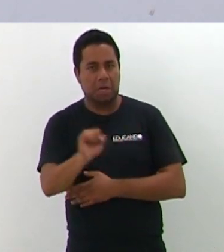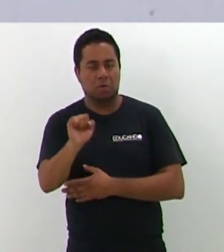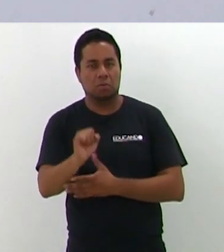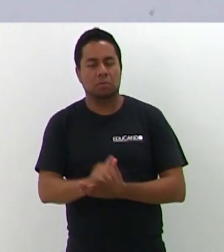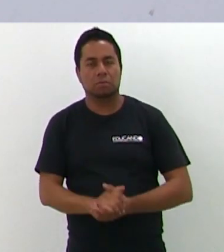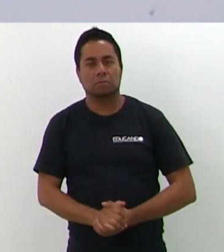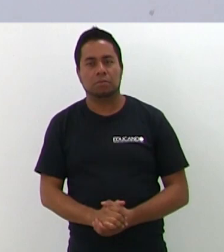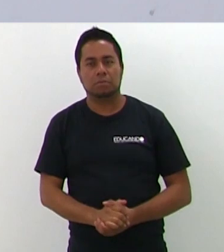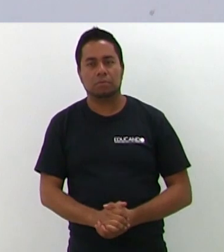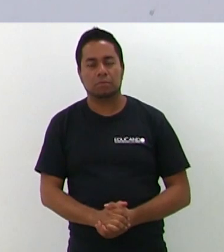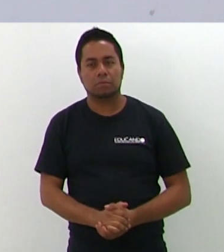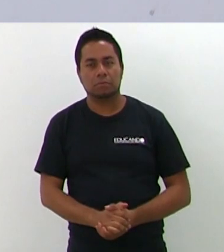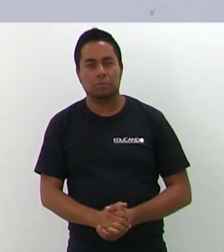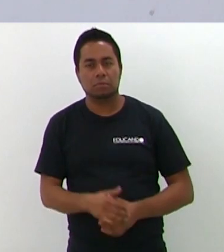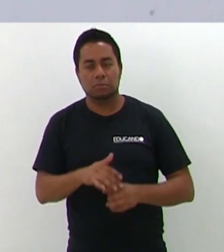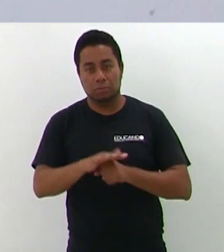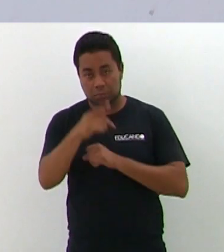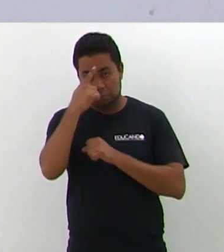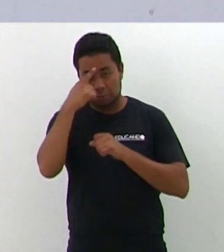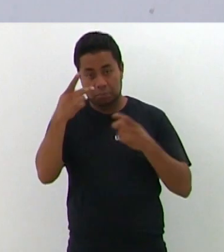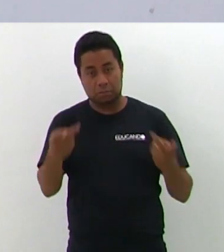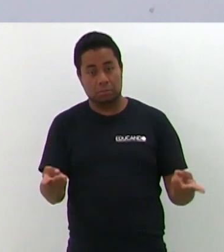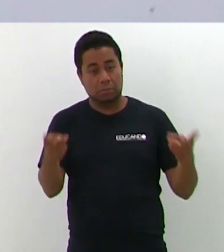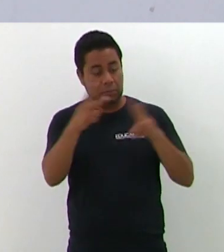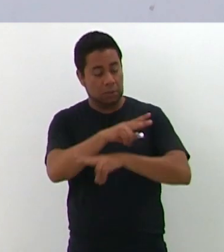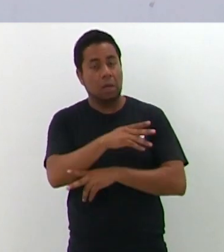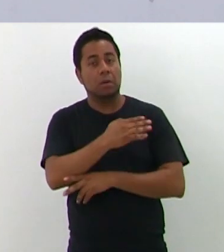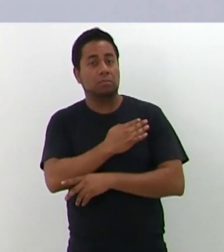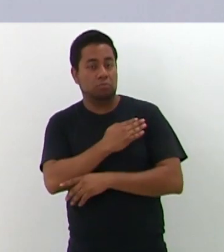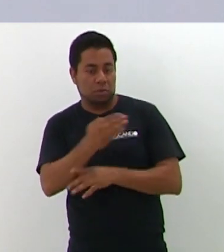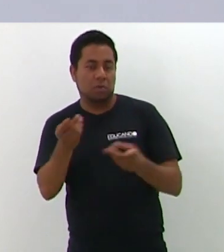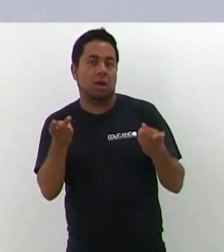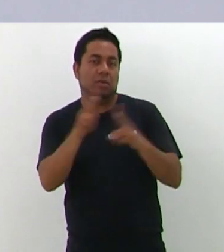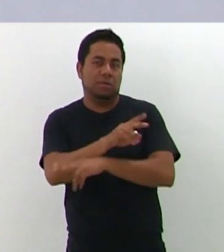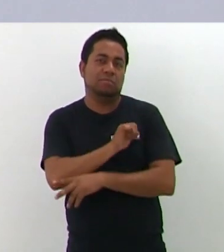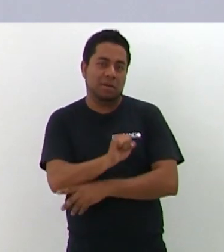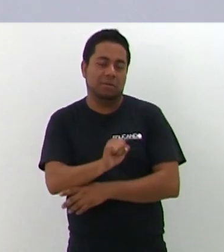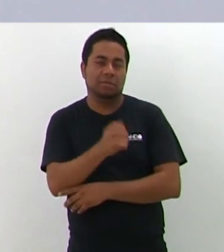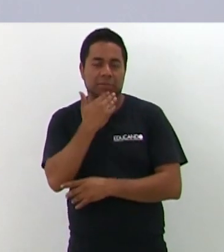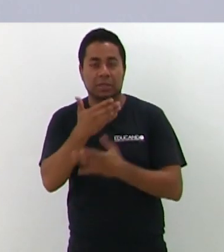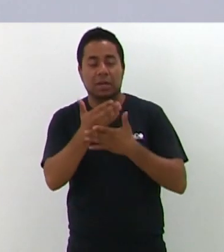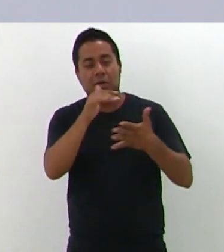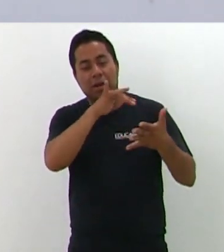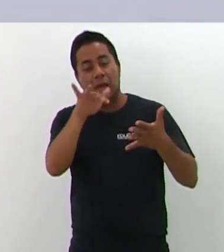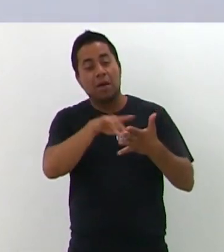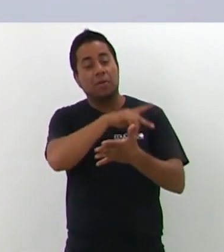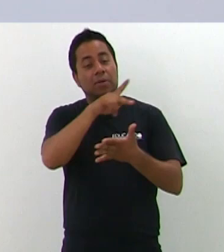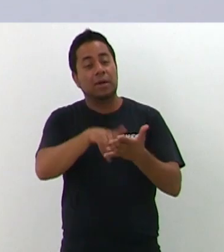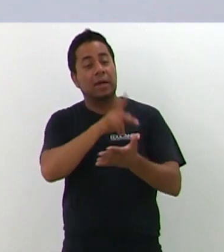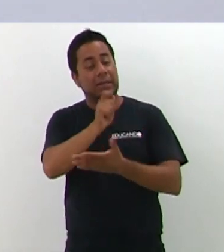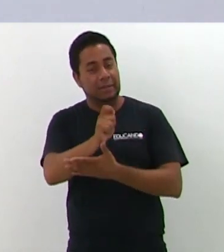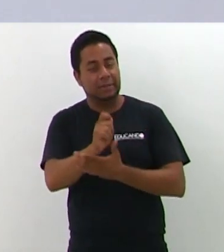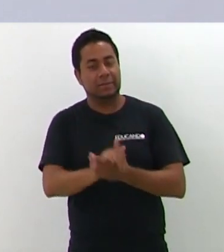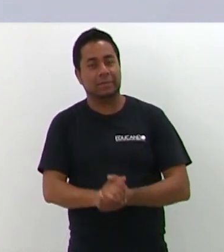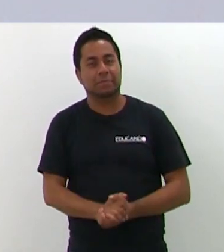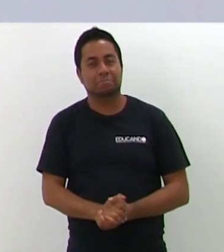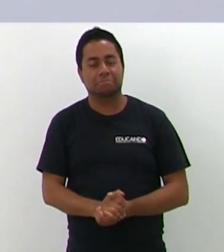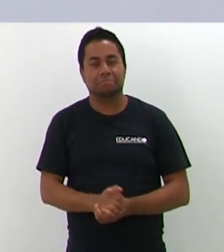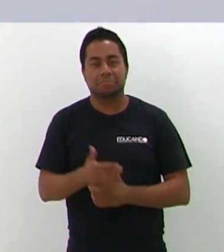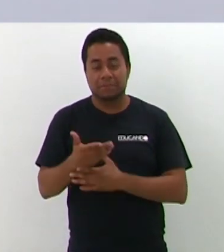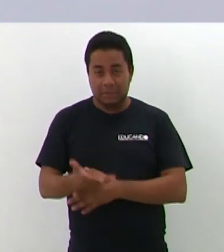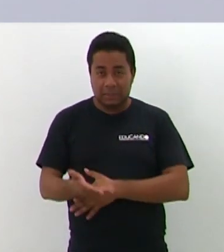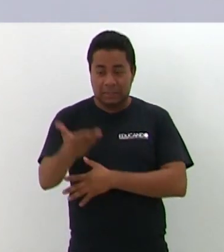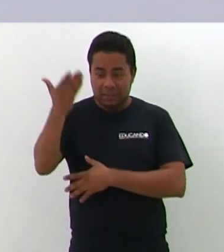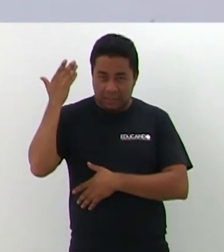malo, que sería lo contrario a bueno. Bien, vamos a leerlo nuevamente. Érase